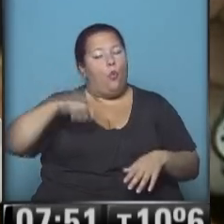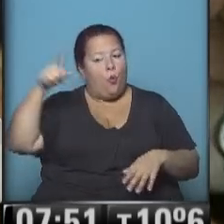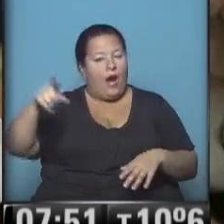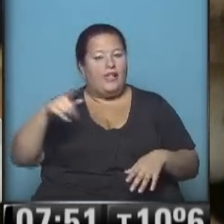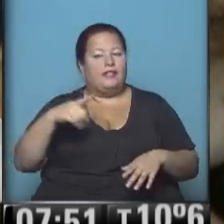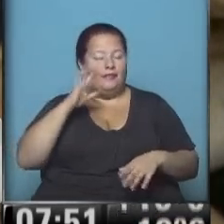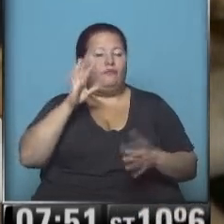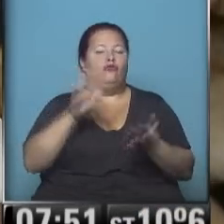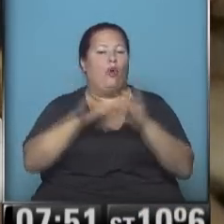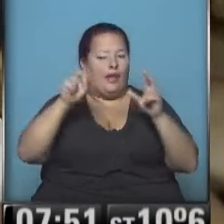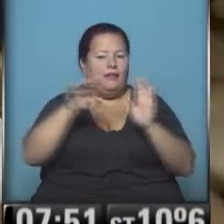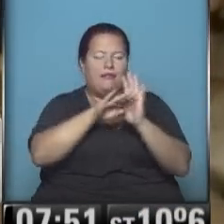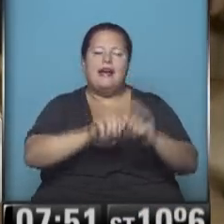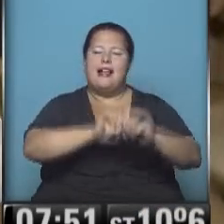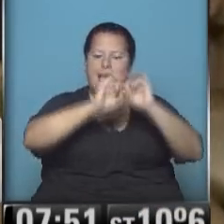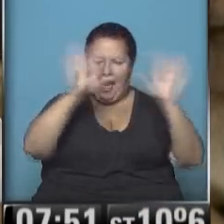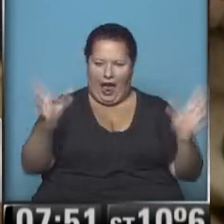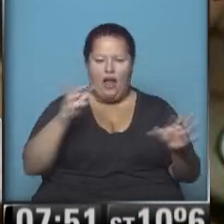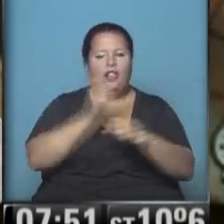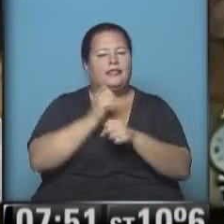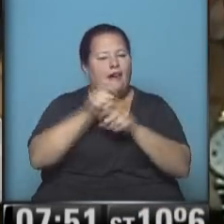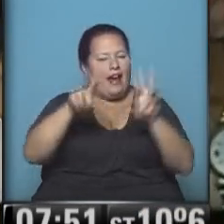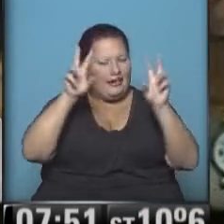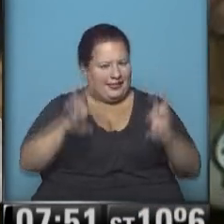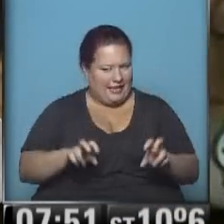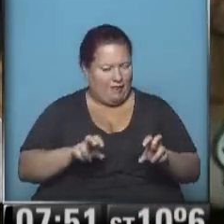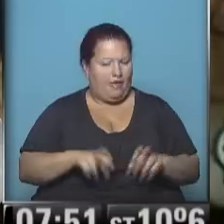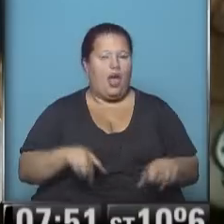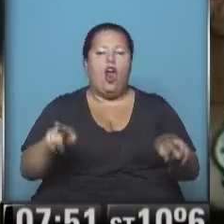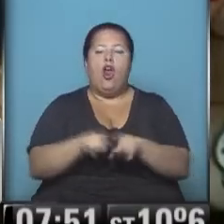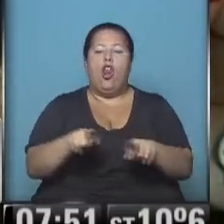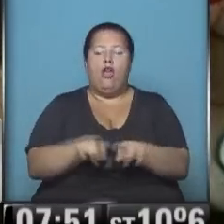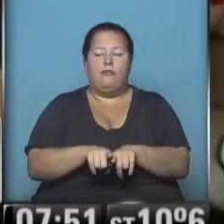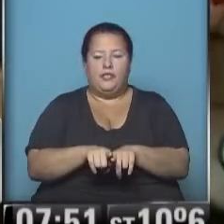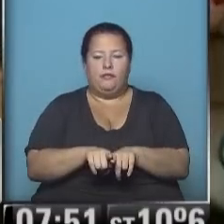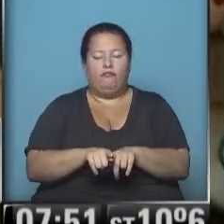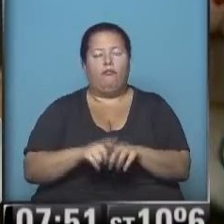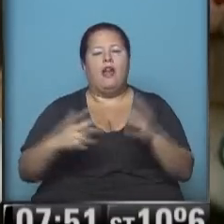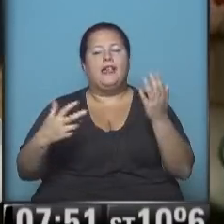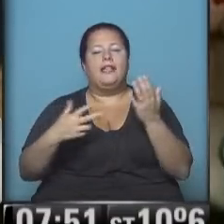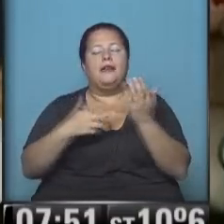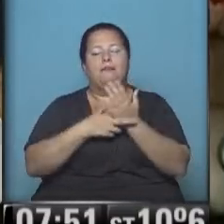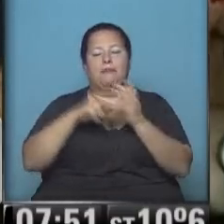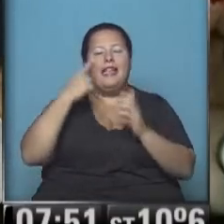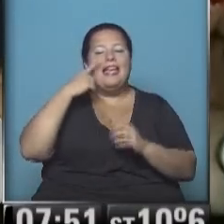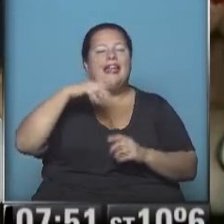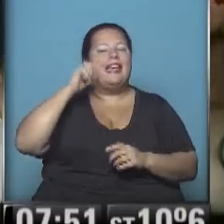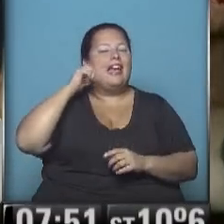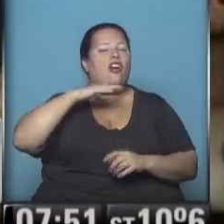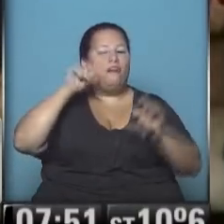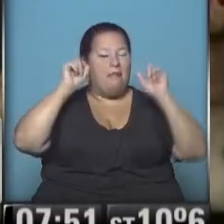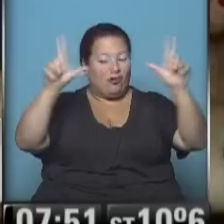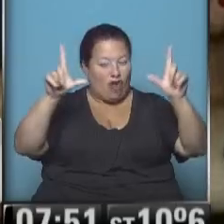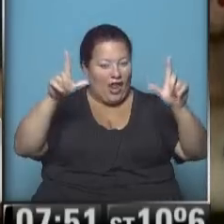es gráfico al respecto y que queda muy en claro que trabaja en esas condiciones. Lo mismo con la Inspección General de Justicia respecto